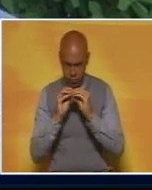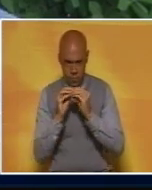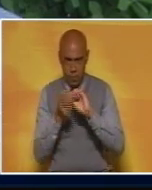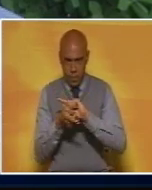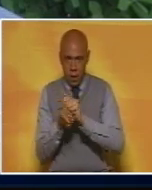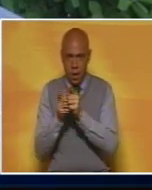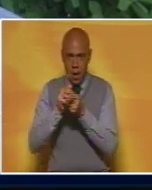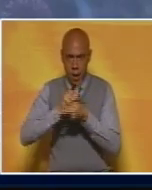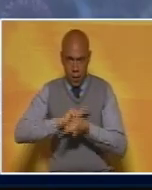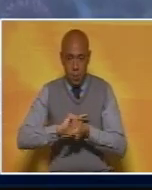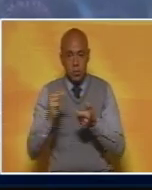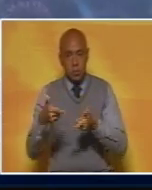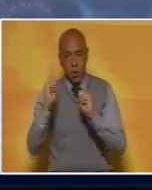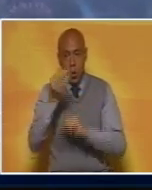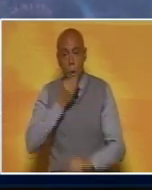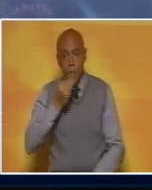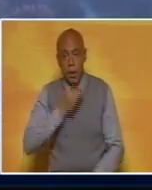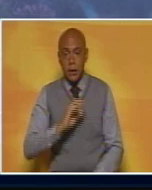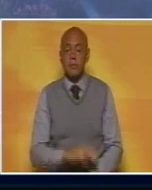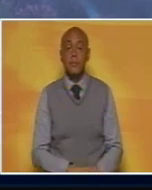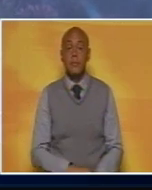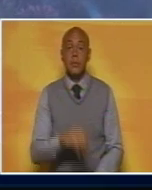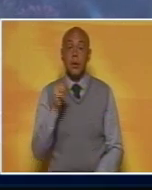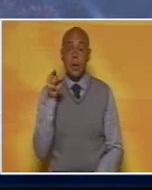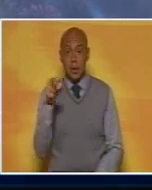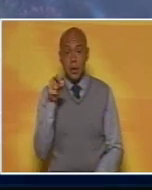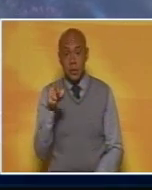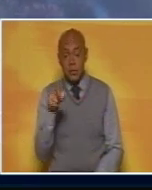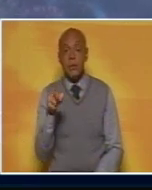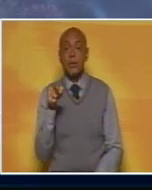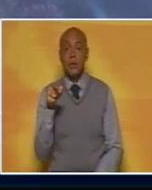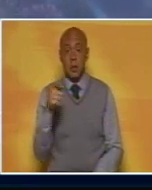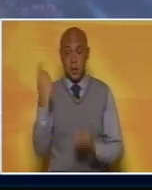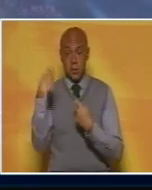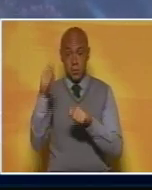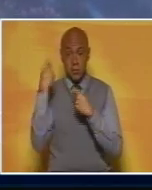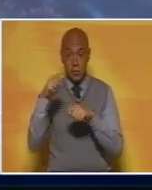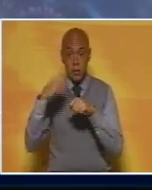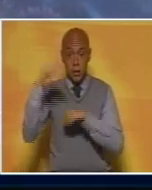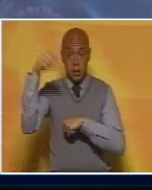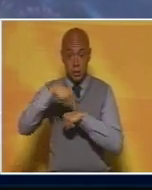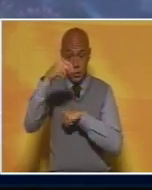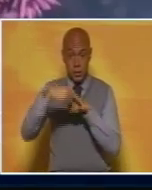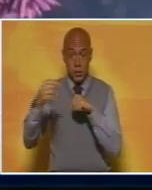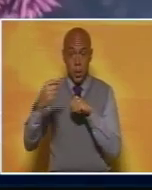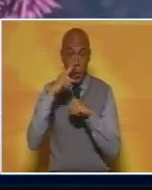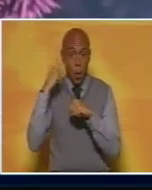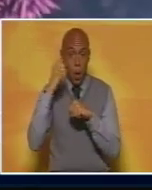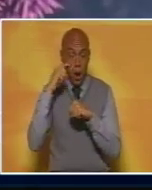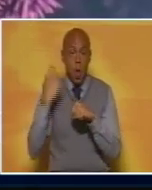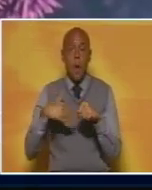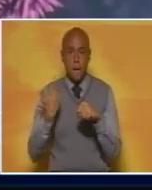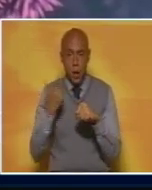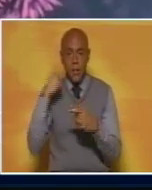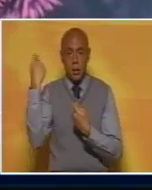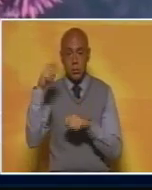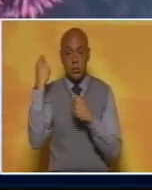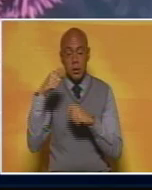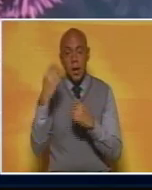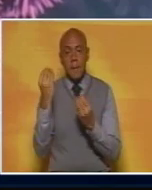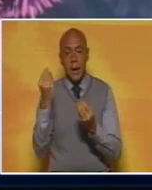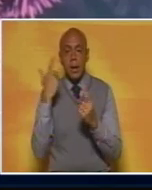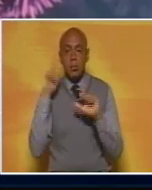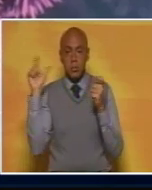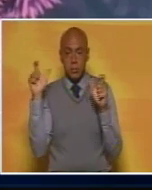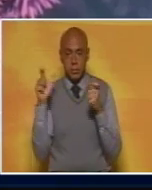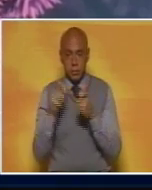de primera calidad. Los involucrados dicen que comercializar erizos de mar ayudará a reducir y revertir la destrucción